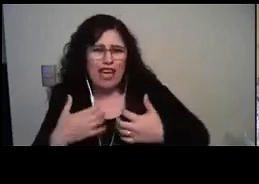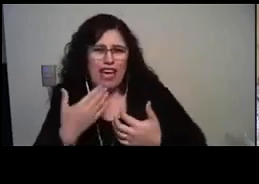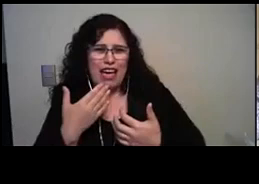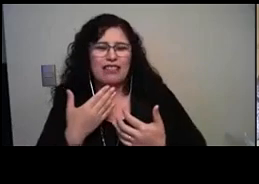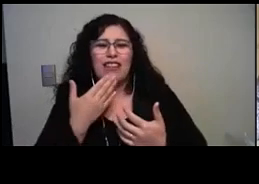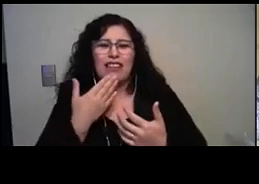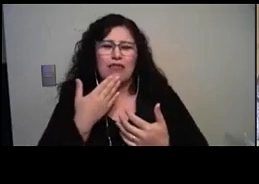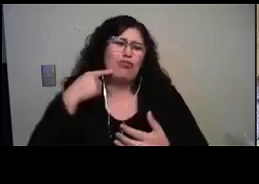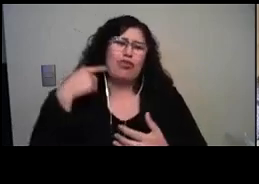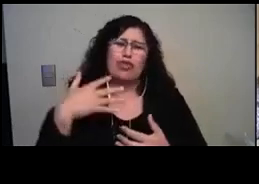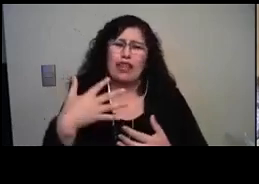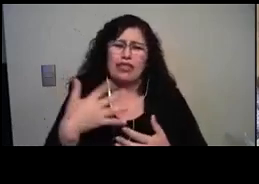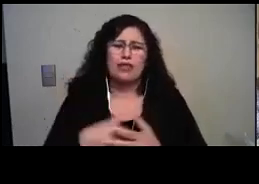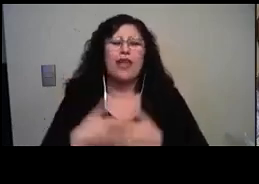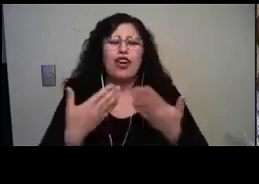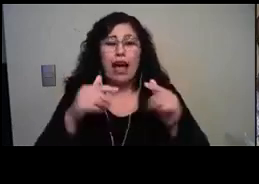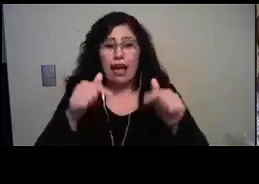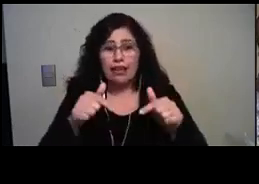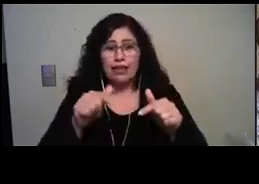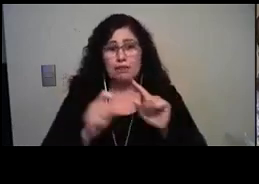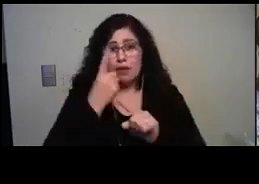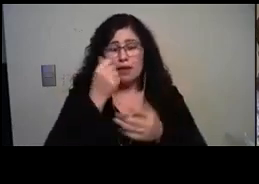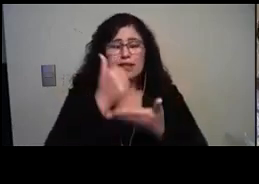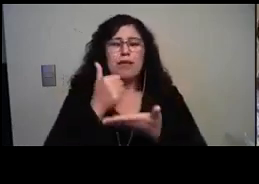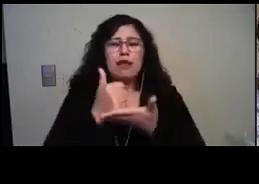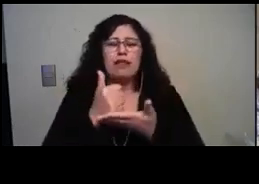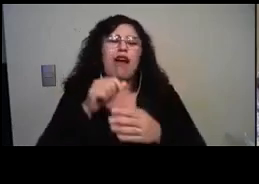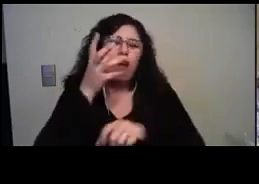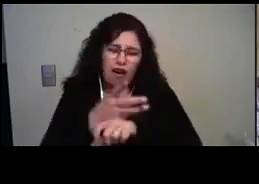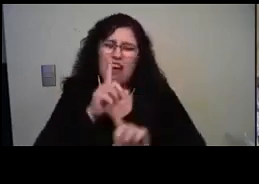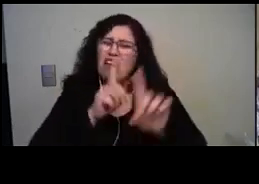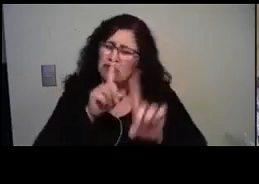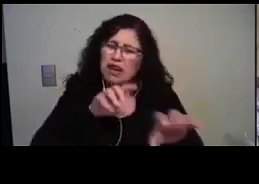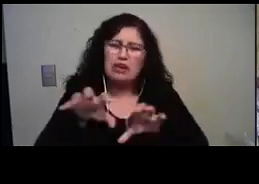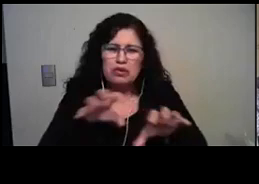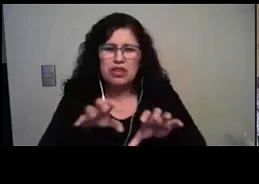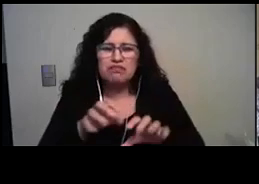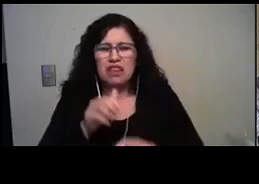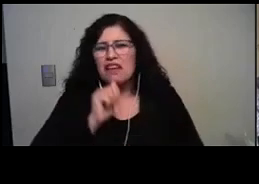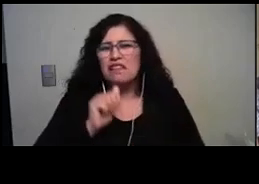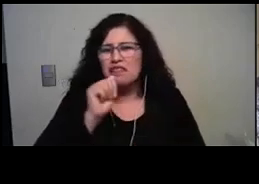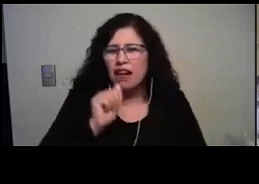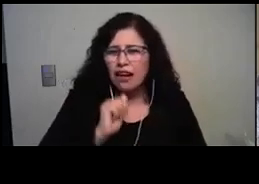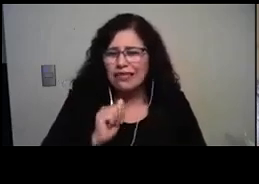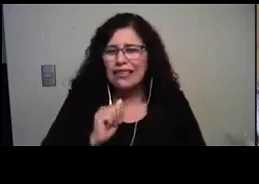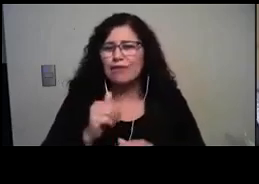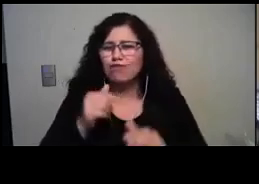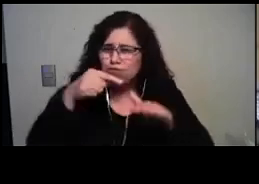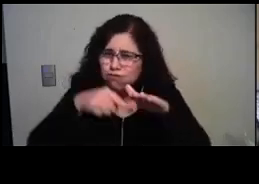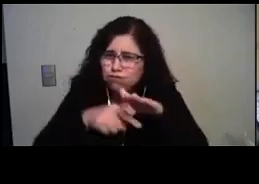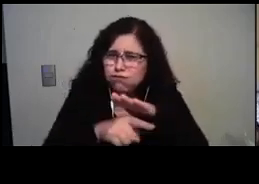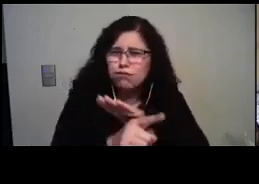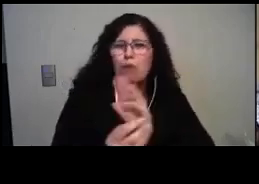acuerdo a lo que hemos visto en este semestre, yo creo que todavía hay cosas que zanjar, ya hay conocimientos que todavía hay que profundizar un poco